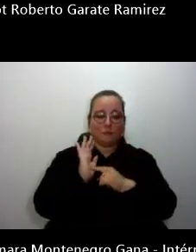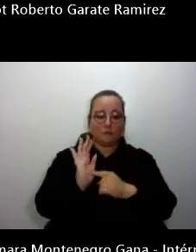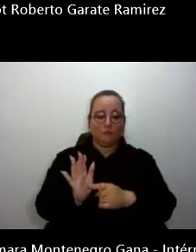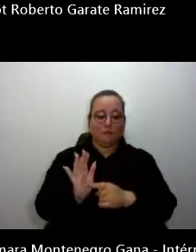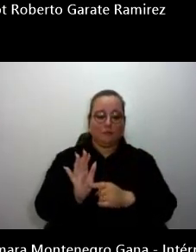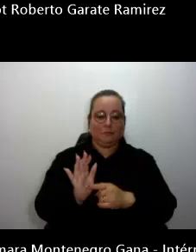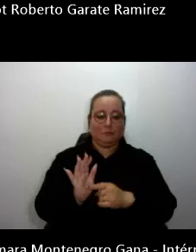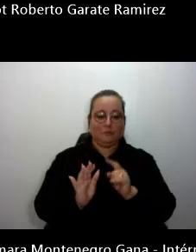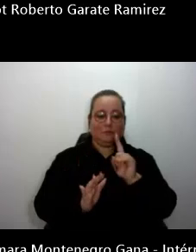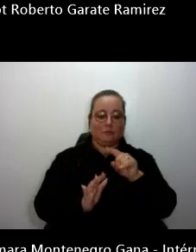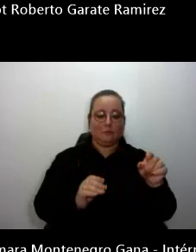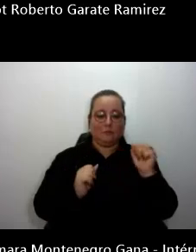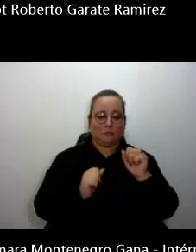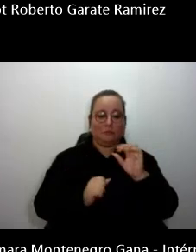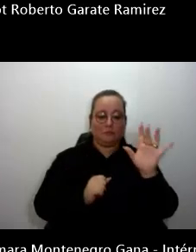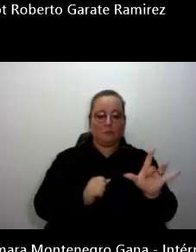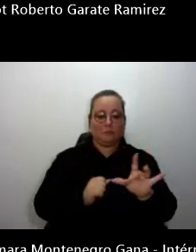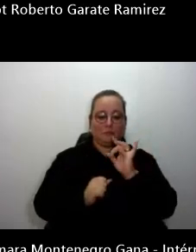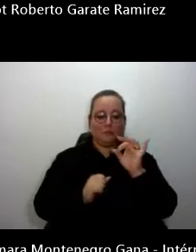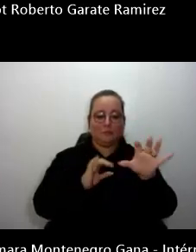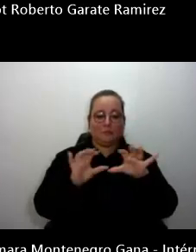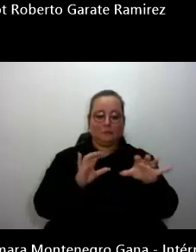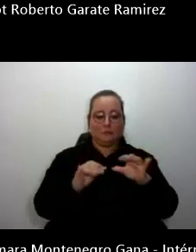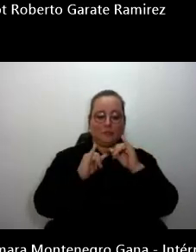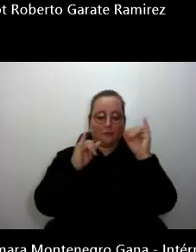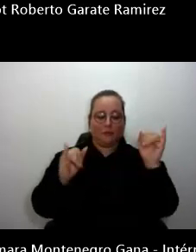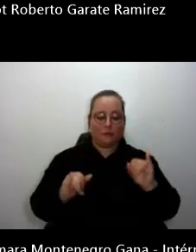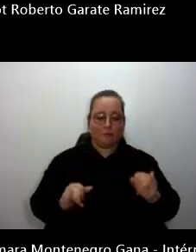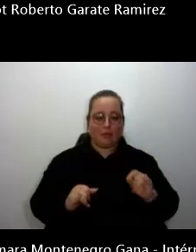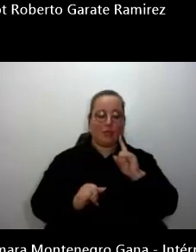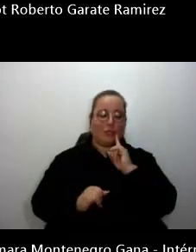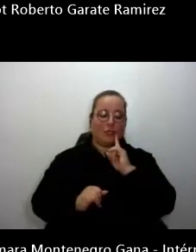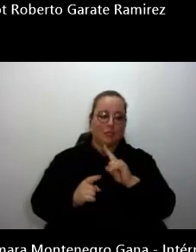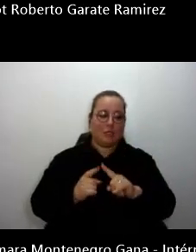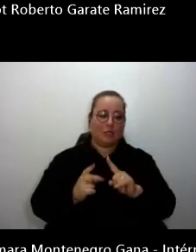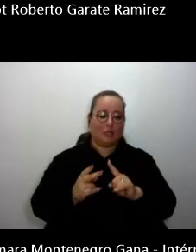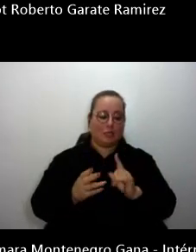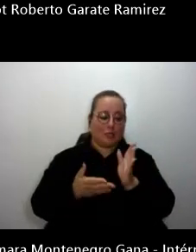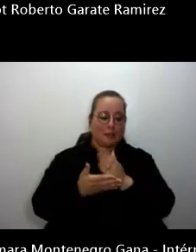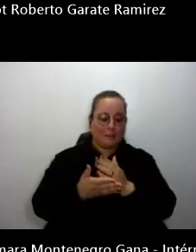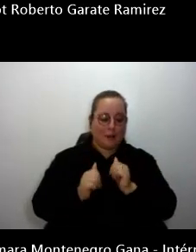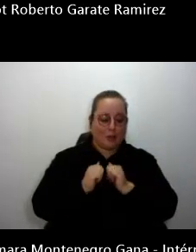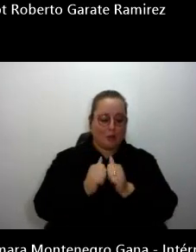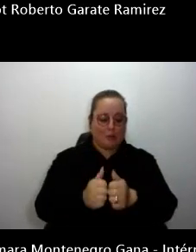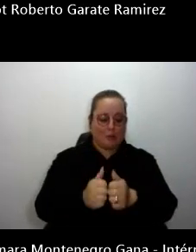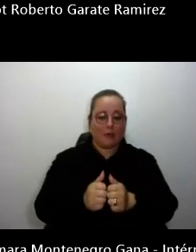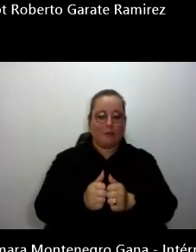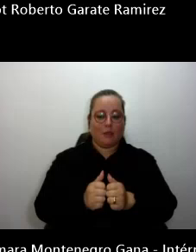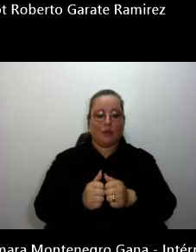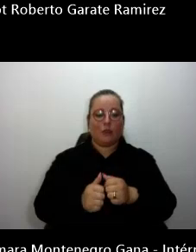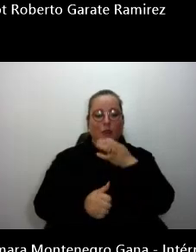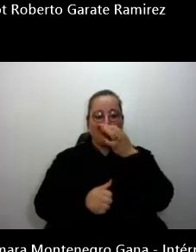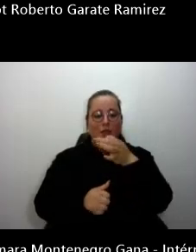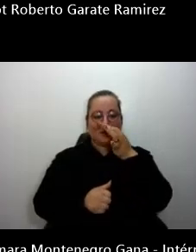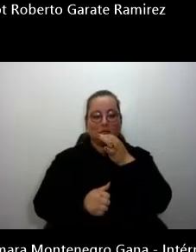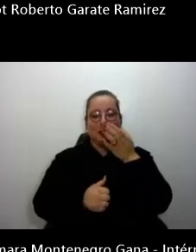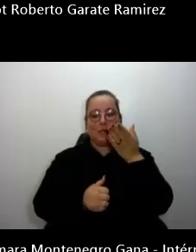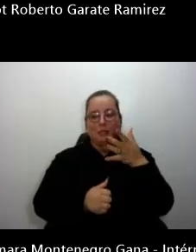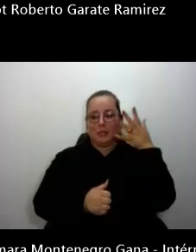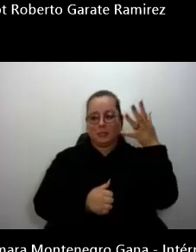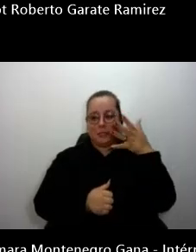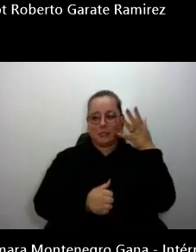donde podrán encontrar los elementos asociados al formato, ¿cierto?, del plan de acompañamiento, y mencionarles también que este webinar va a